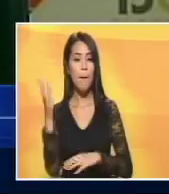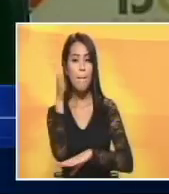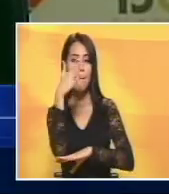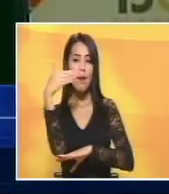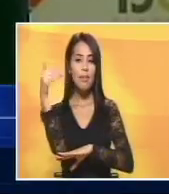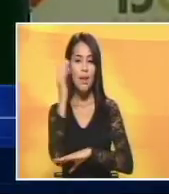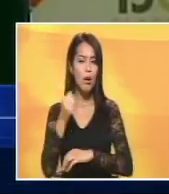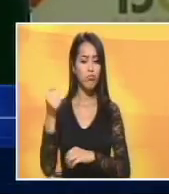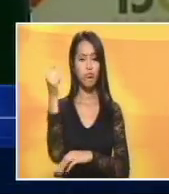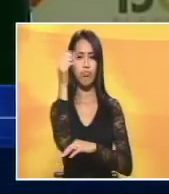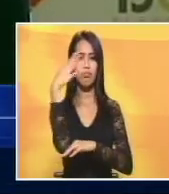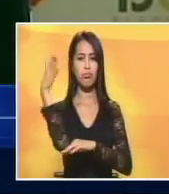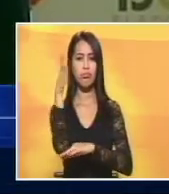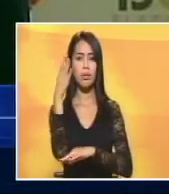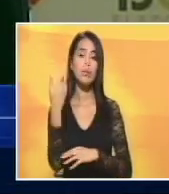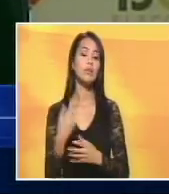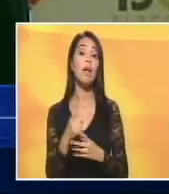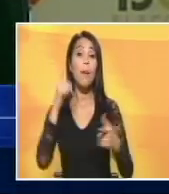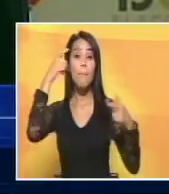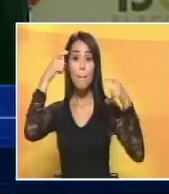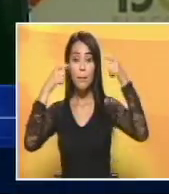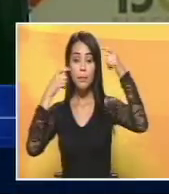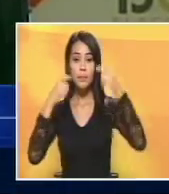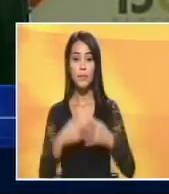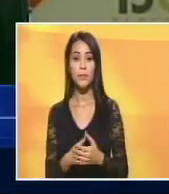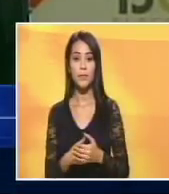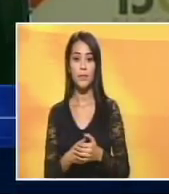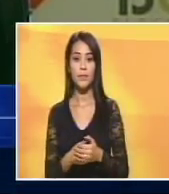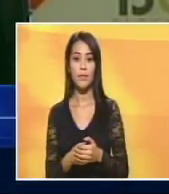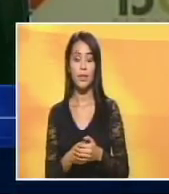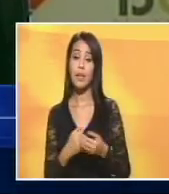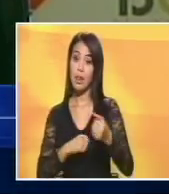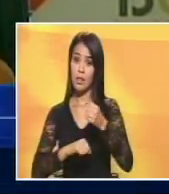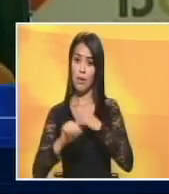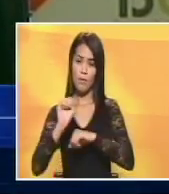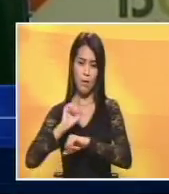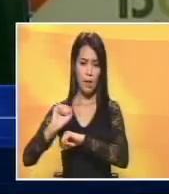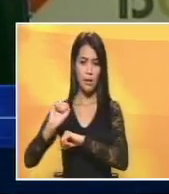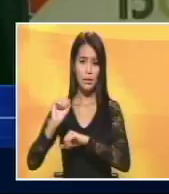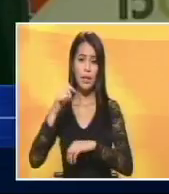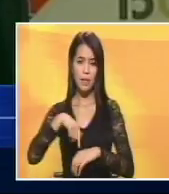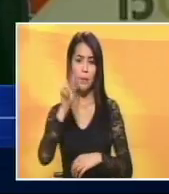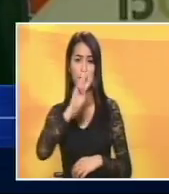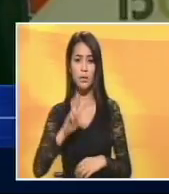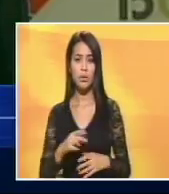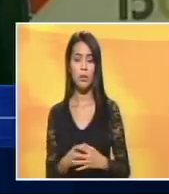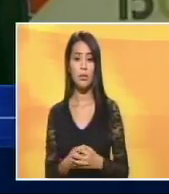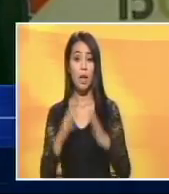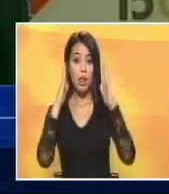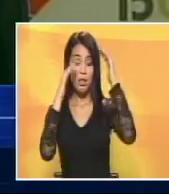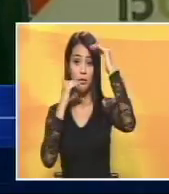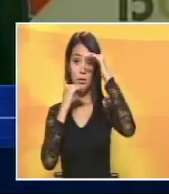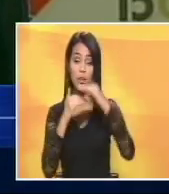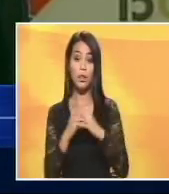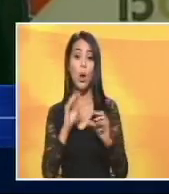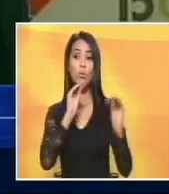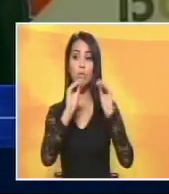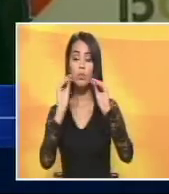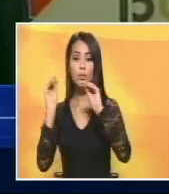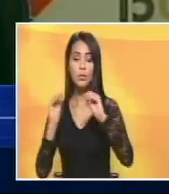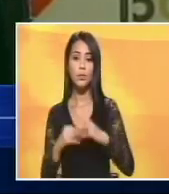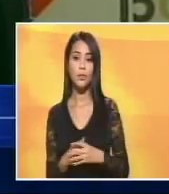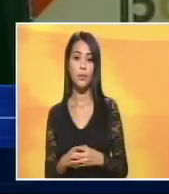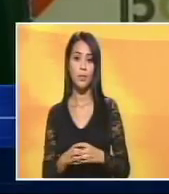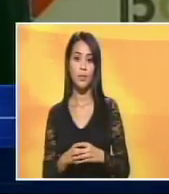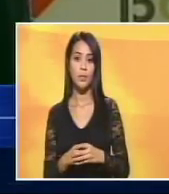que levantó el comandante Hugo Chávez en defensa de Venezuela y atendiendo, tal como lo hemos hecho, la convocatoria que